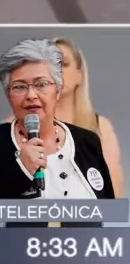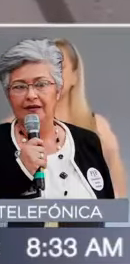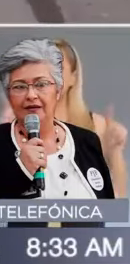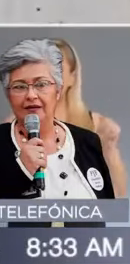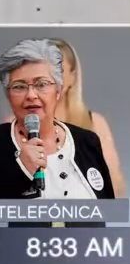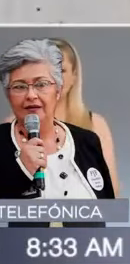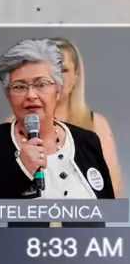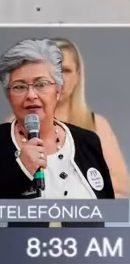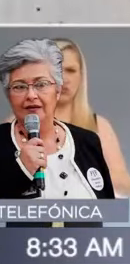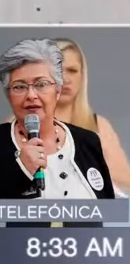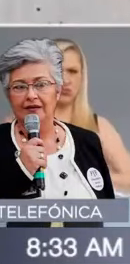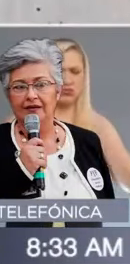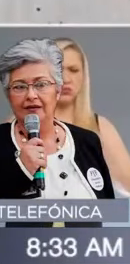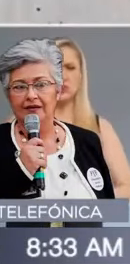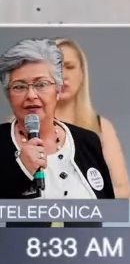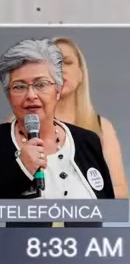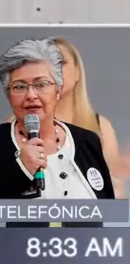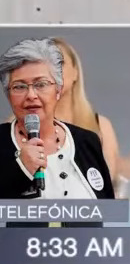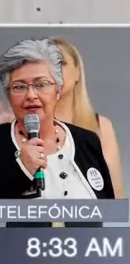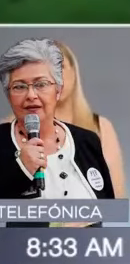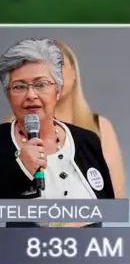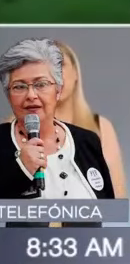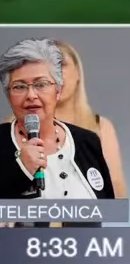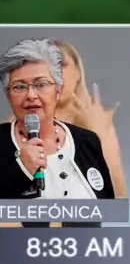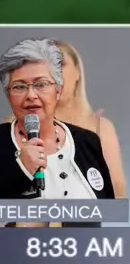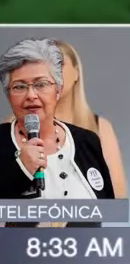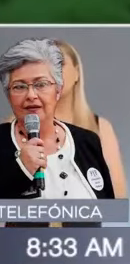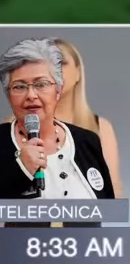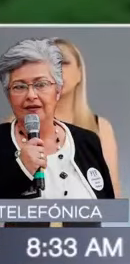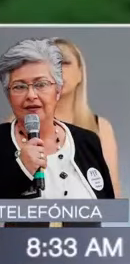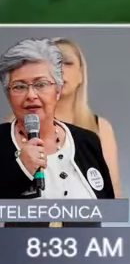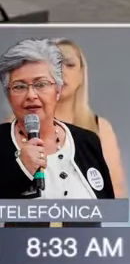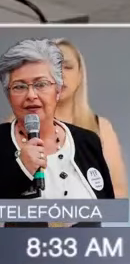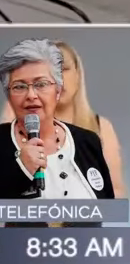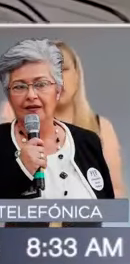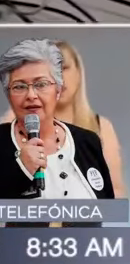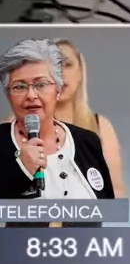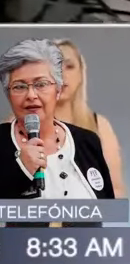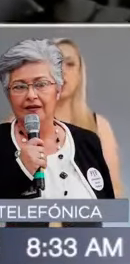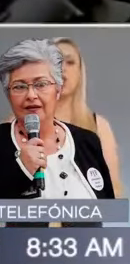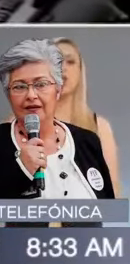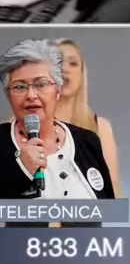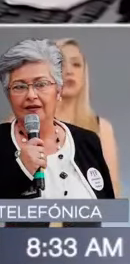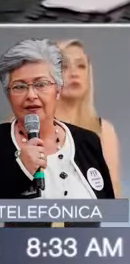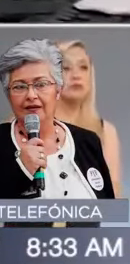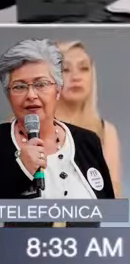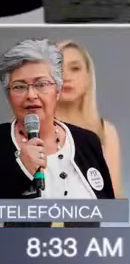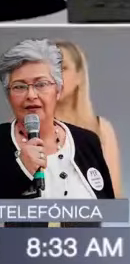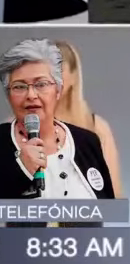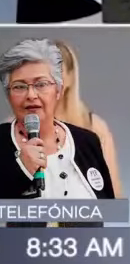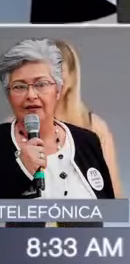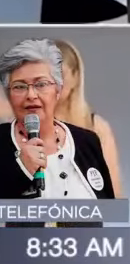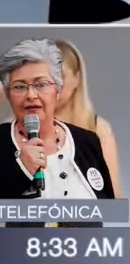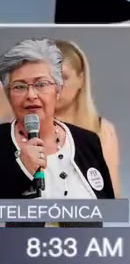fast track, aunque ellos mencionen que no será así. Les urge darle su regalo al presidente de